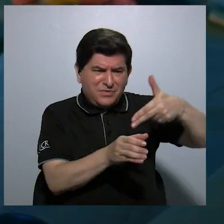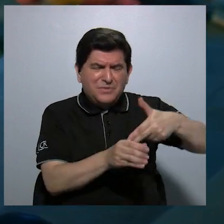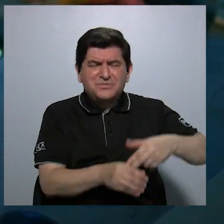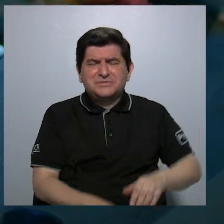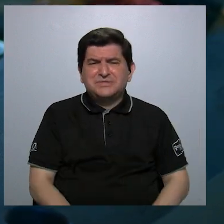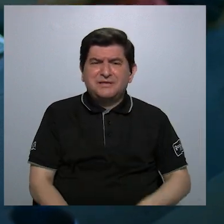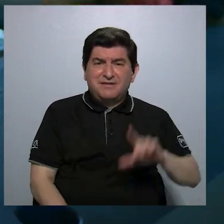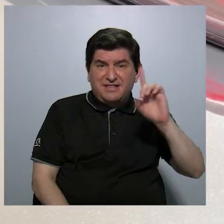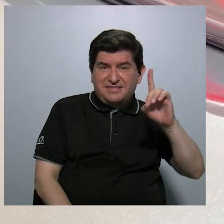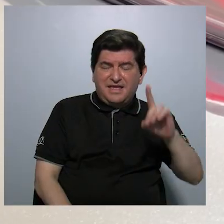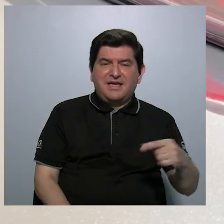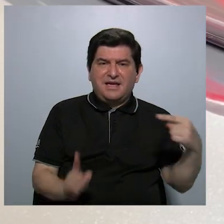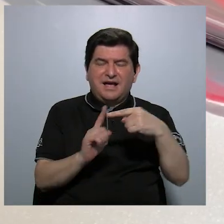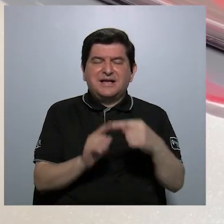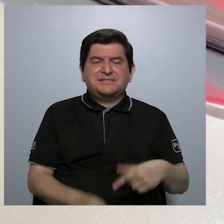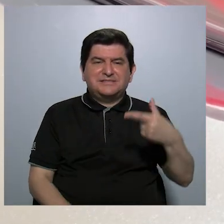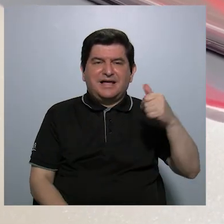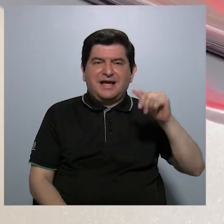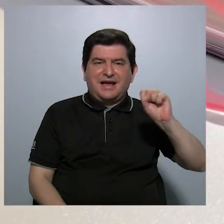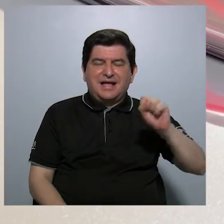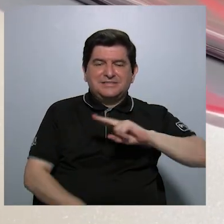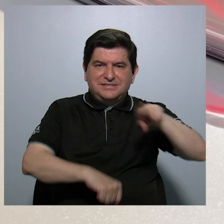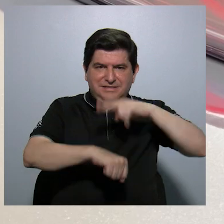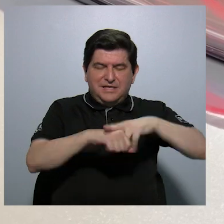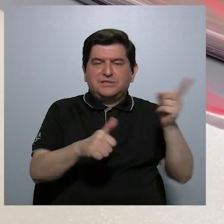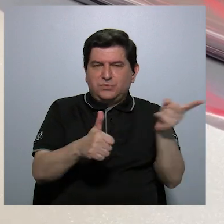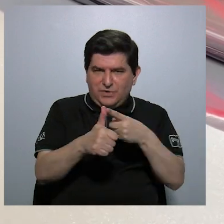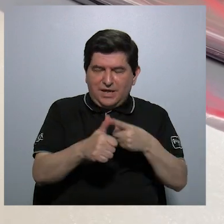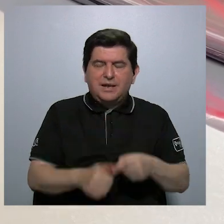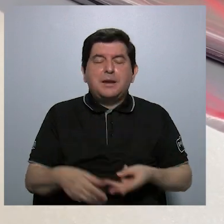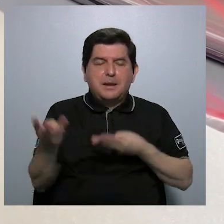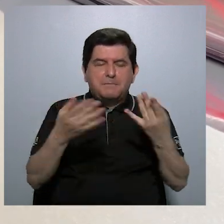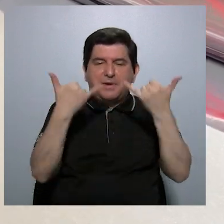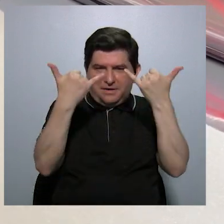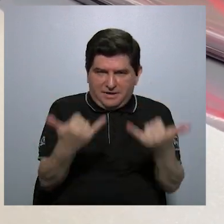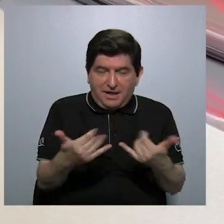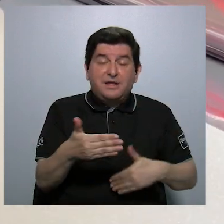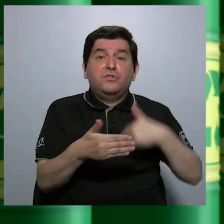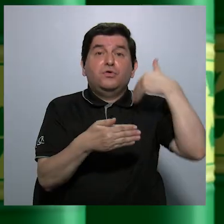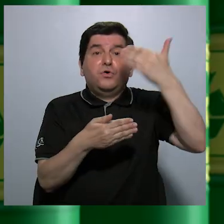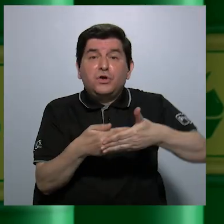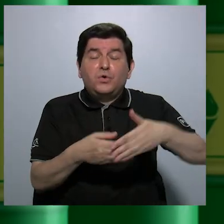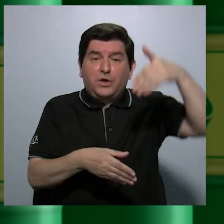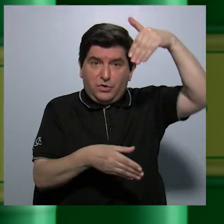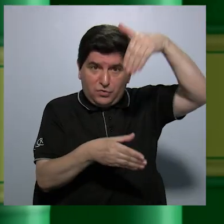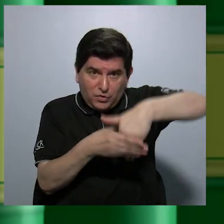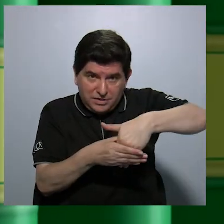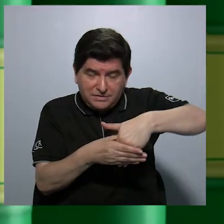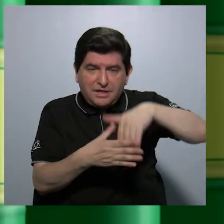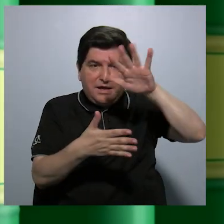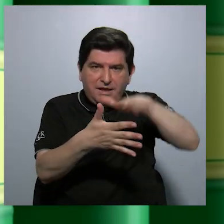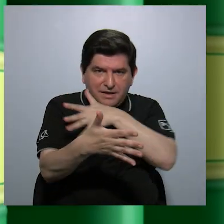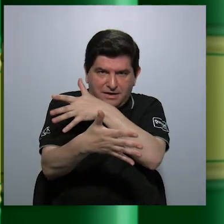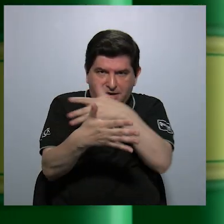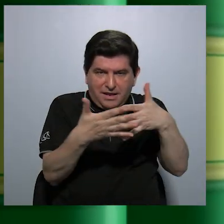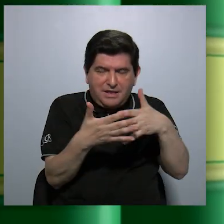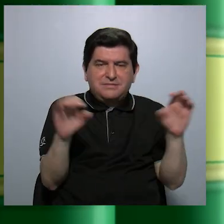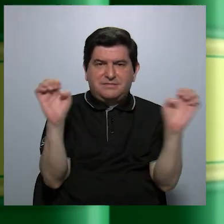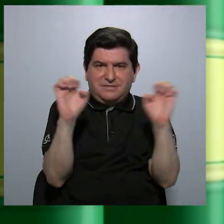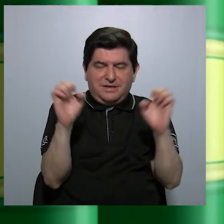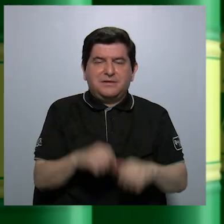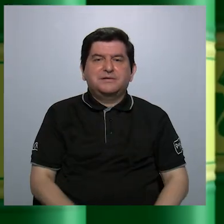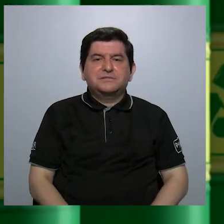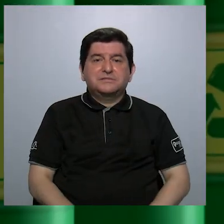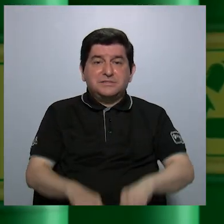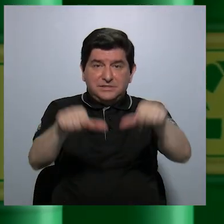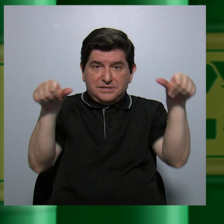combustible como el diésel a gas natural primero, generar ese mercado y posteriormente inyectar a la matriz